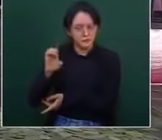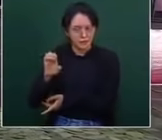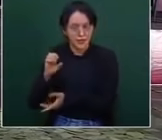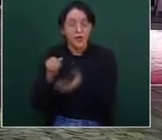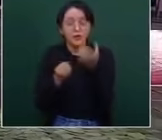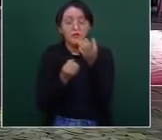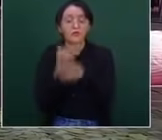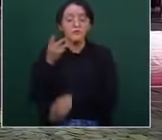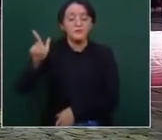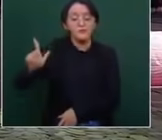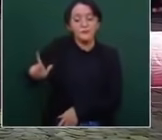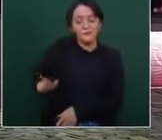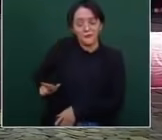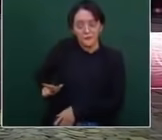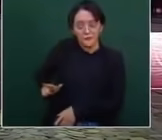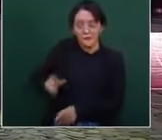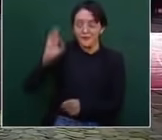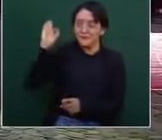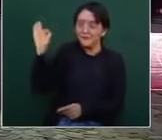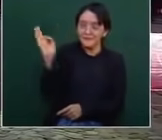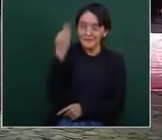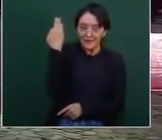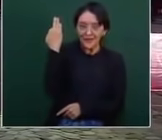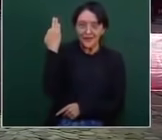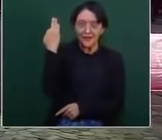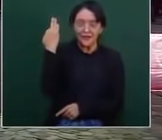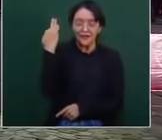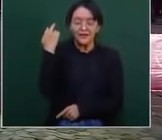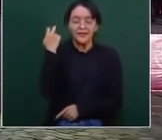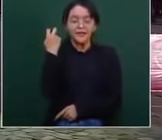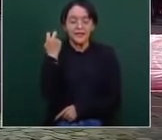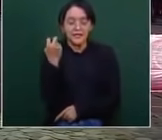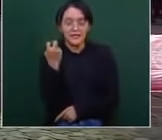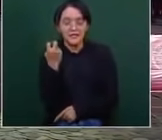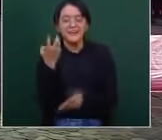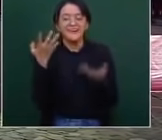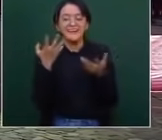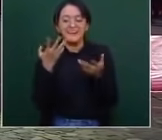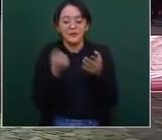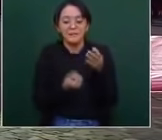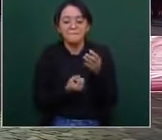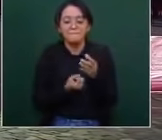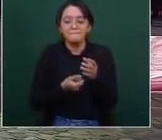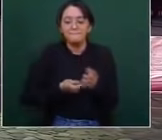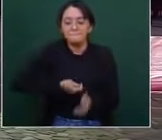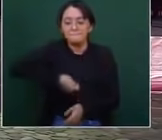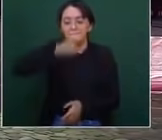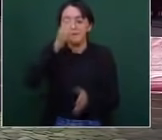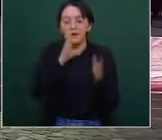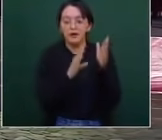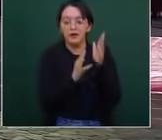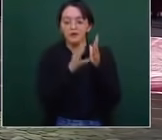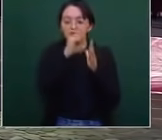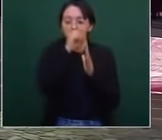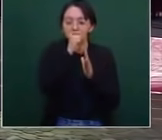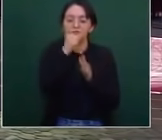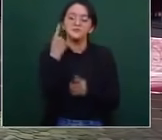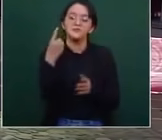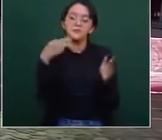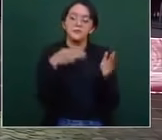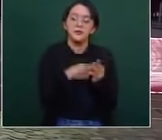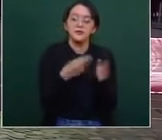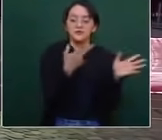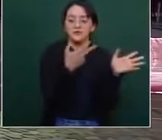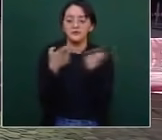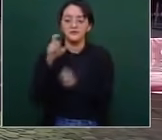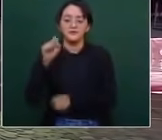gobierno federal y se promulga la Constitución de 1824,